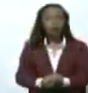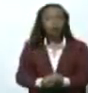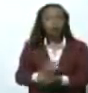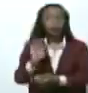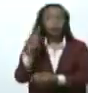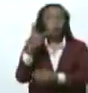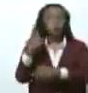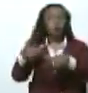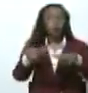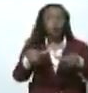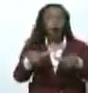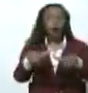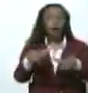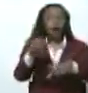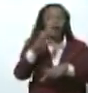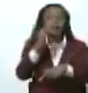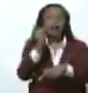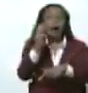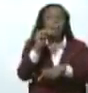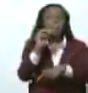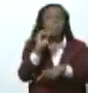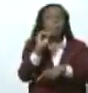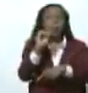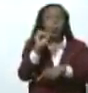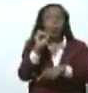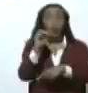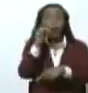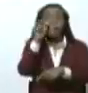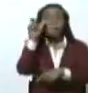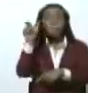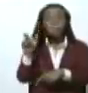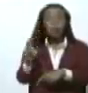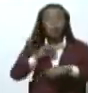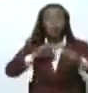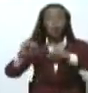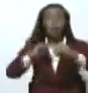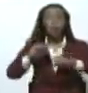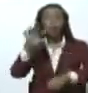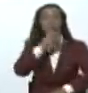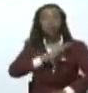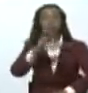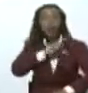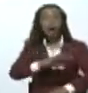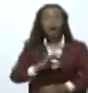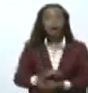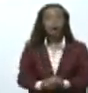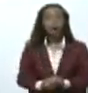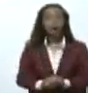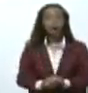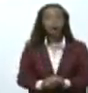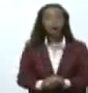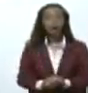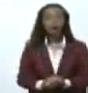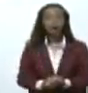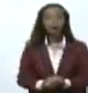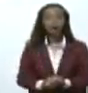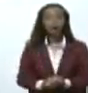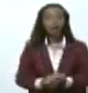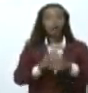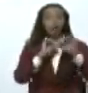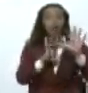Segundo lugar, Ramón del Valle Martínez, del Movimiento al Socialismo,